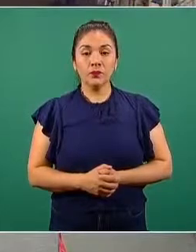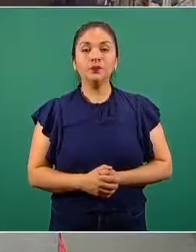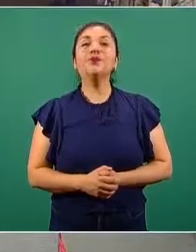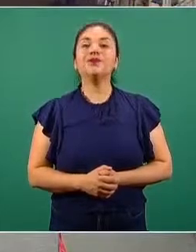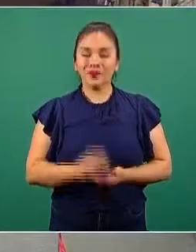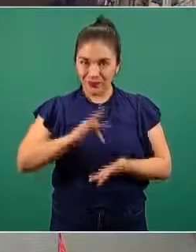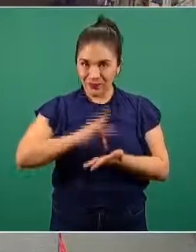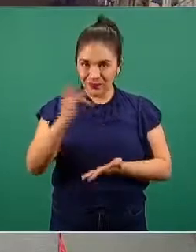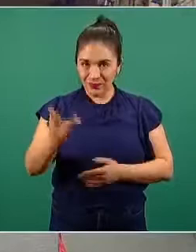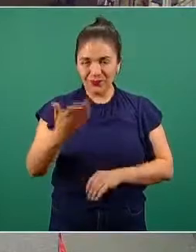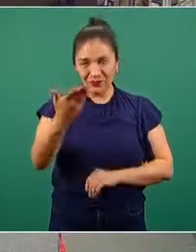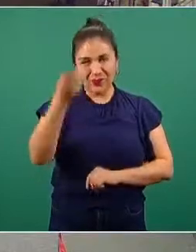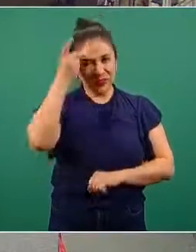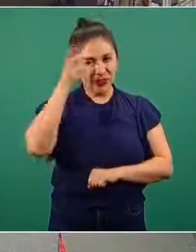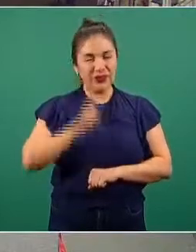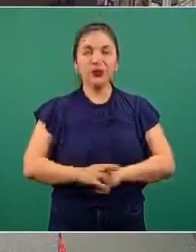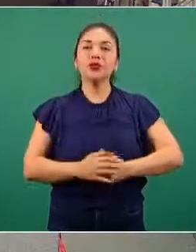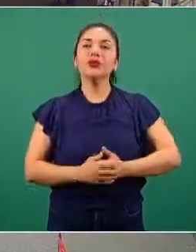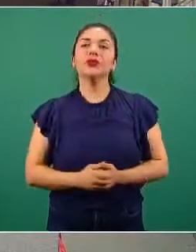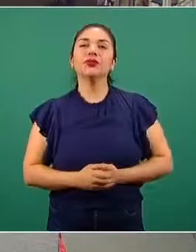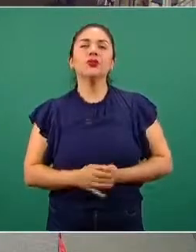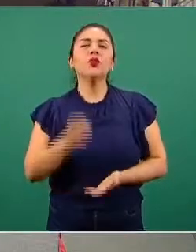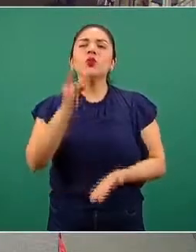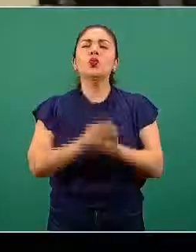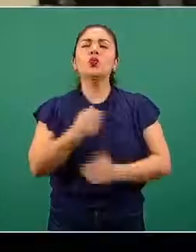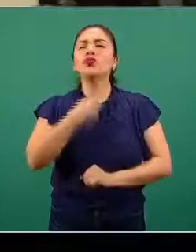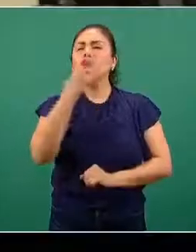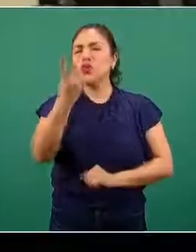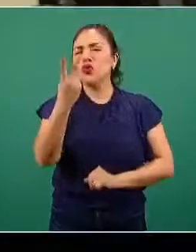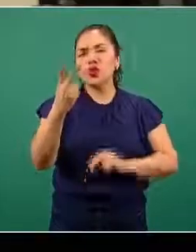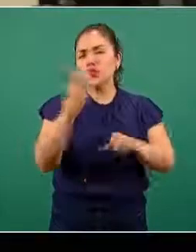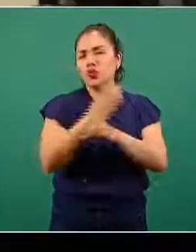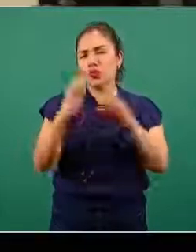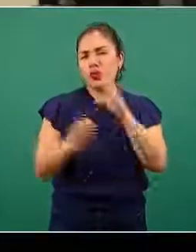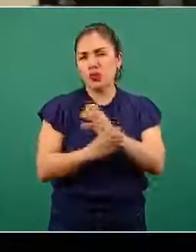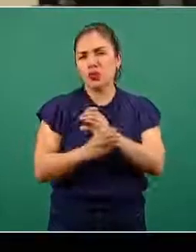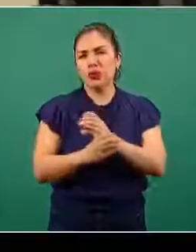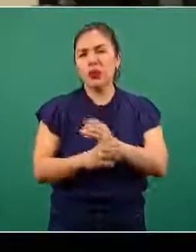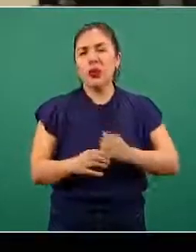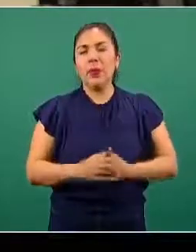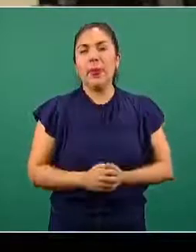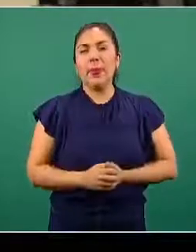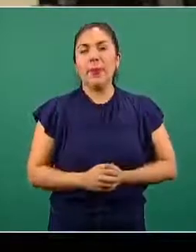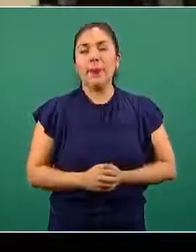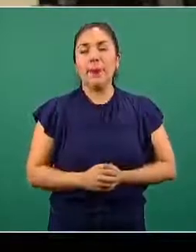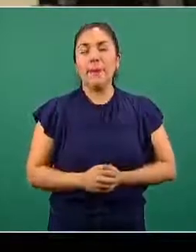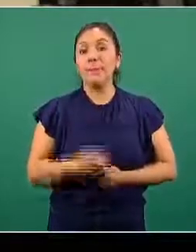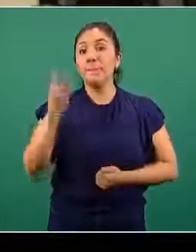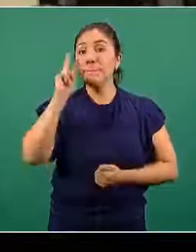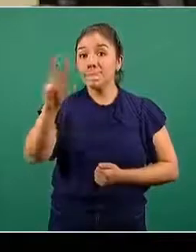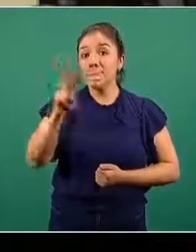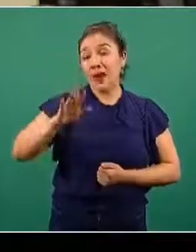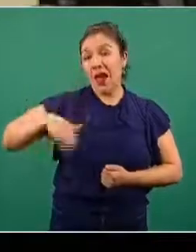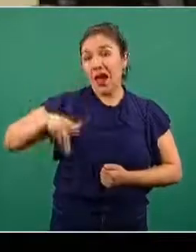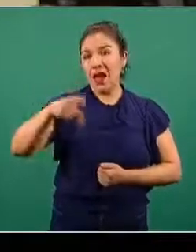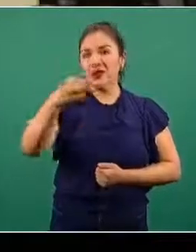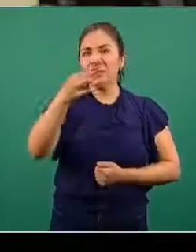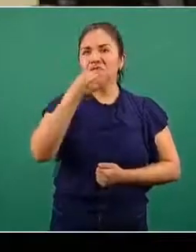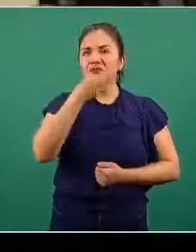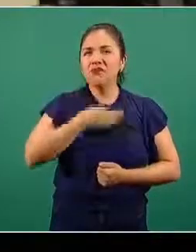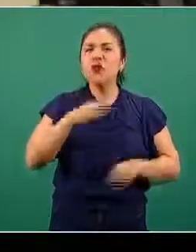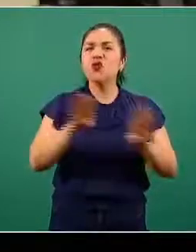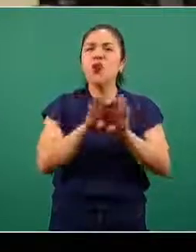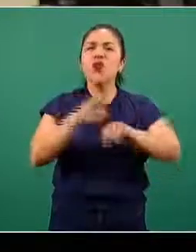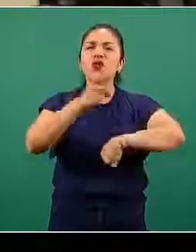Gracias, director. Solo quisiera precisar dos temas. En las gráficas que nos presenta de la vacunación